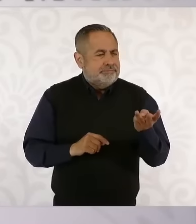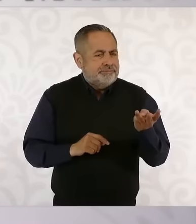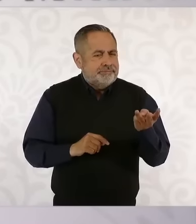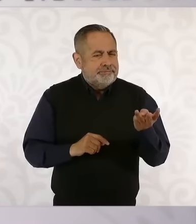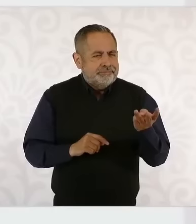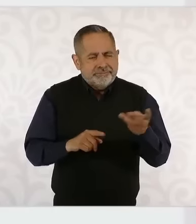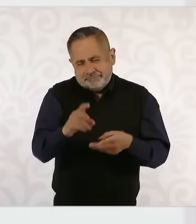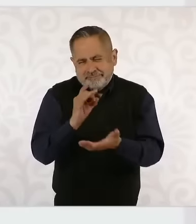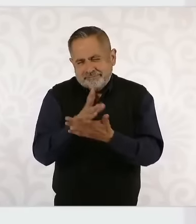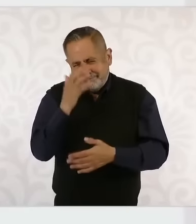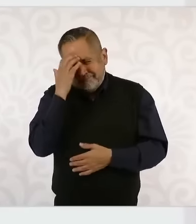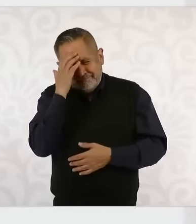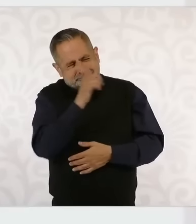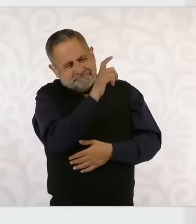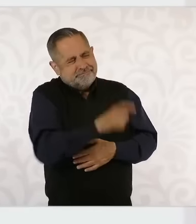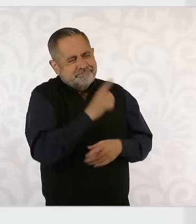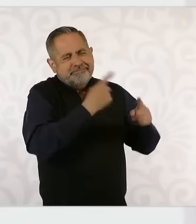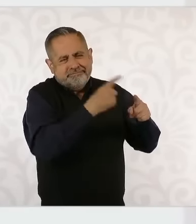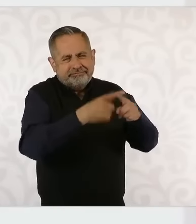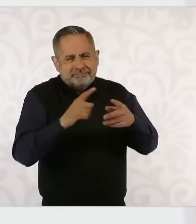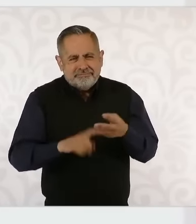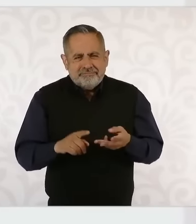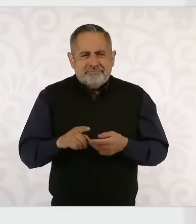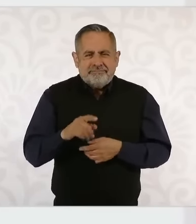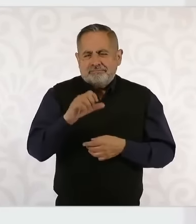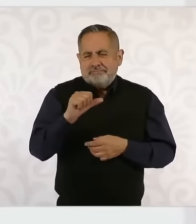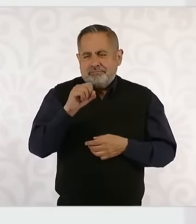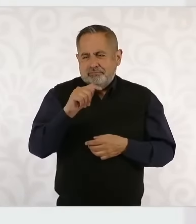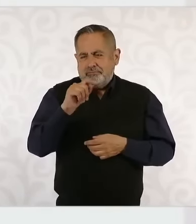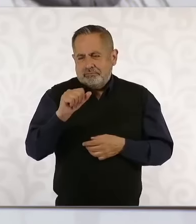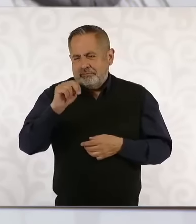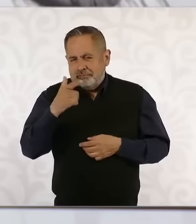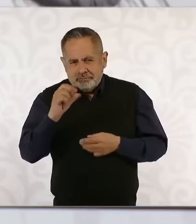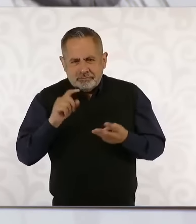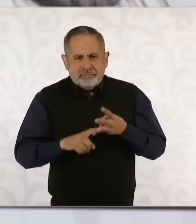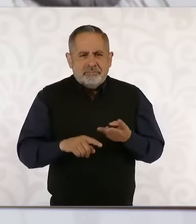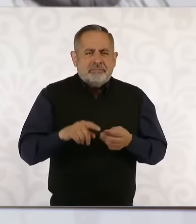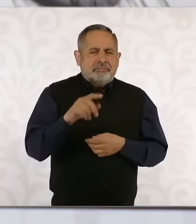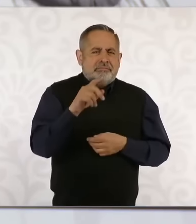pues ya los conocemos: Acosta Naranjo, Belauzarán,